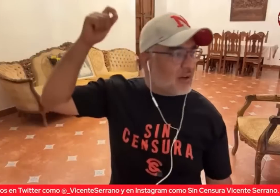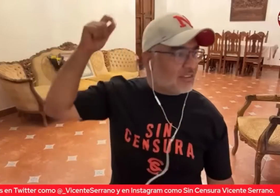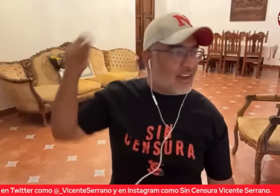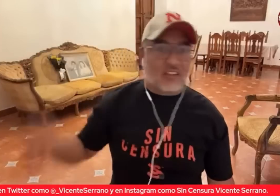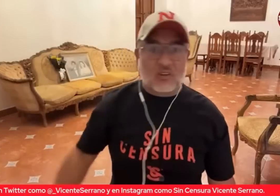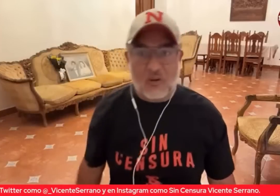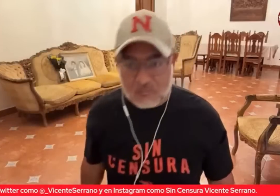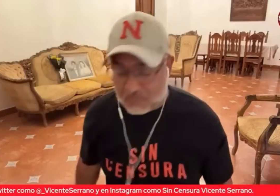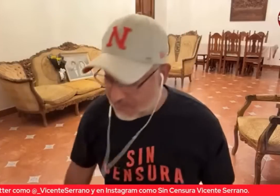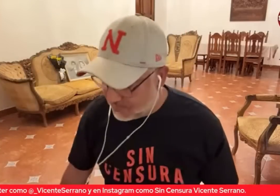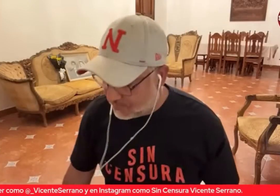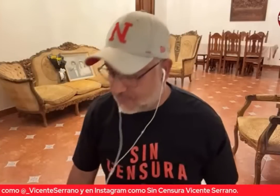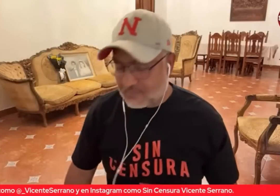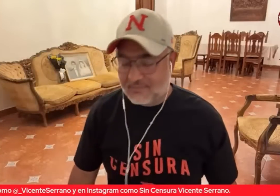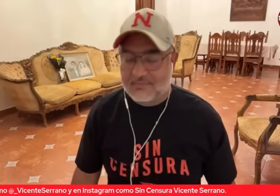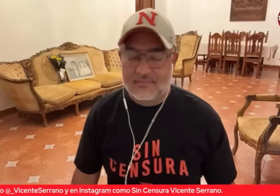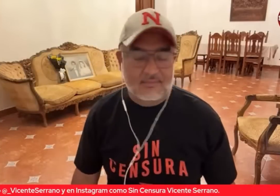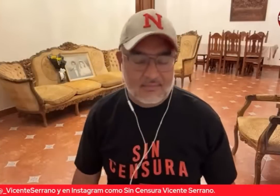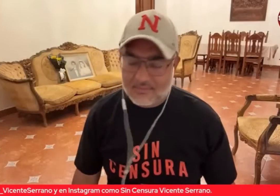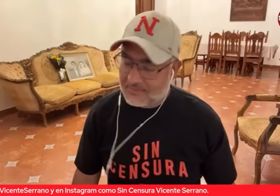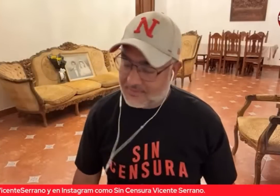quién va a aguantar a Trump?